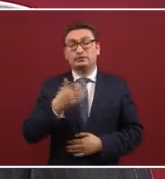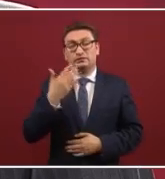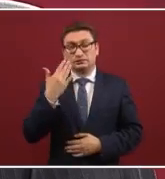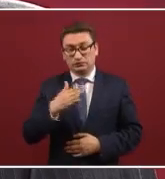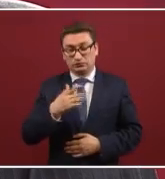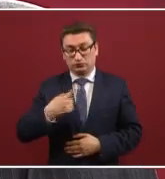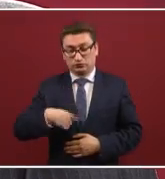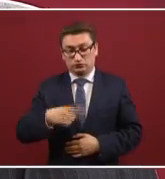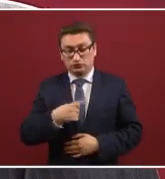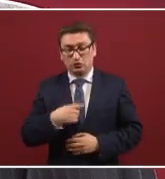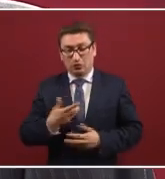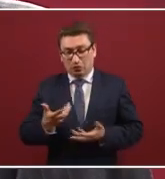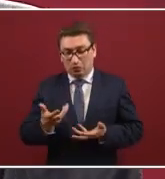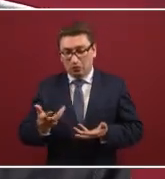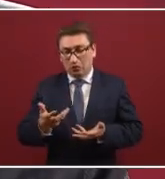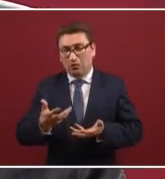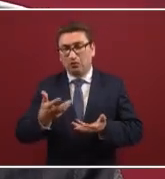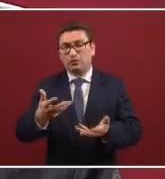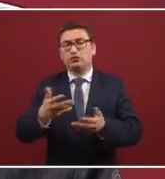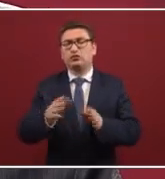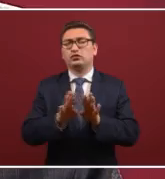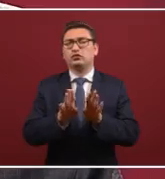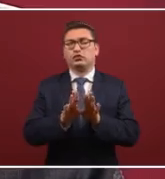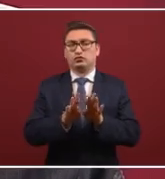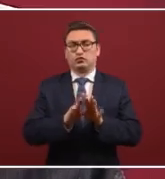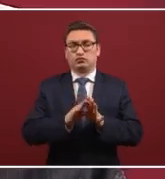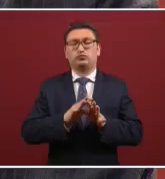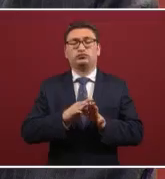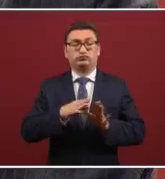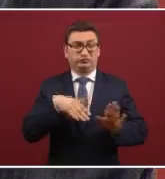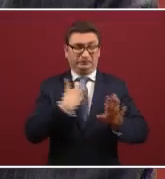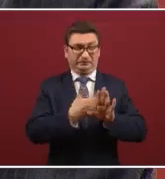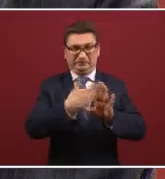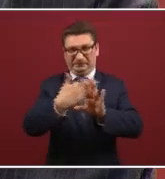desenvolvió con el principio de la no violencia.